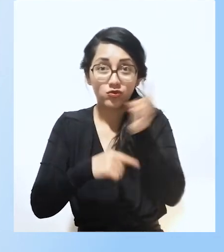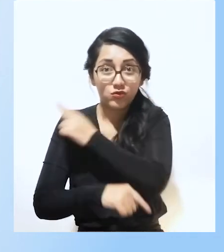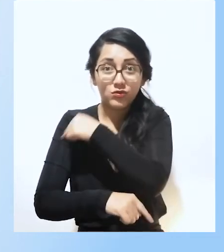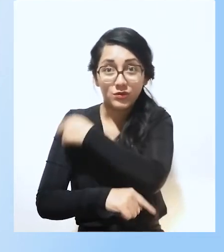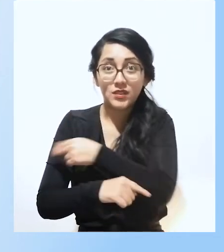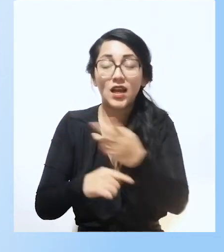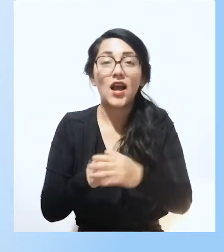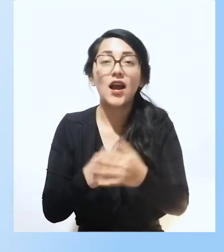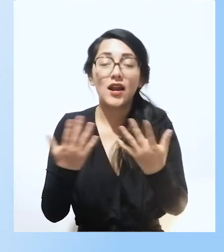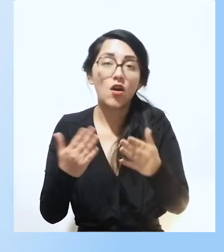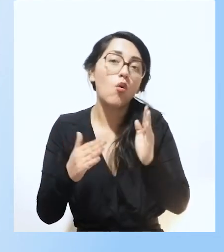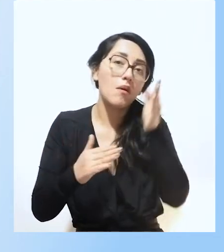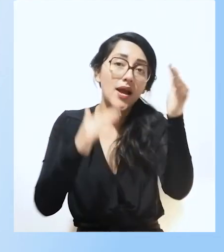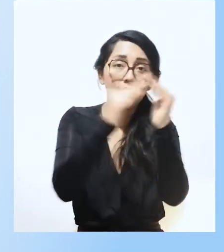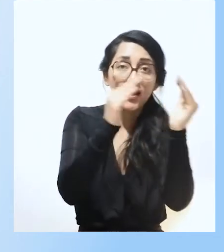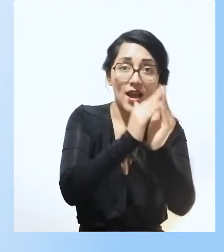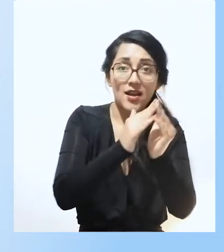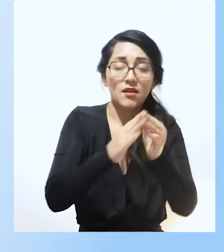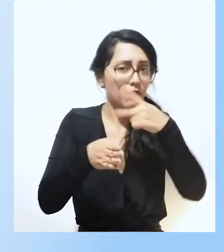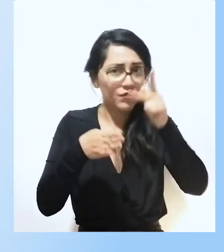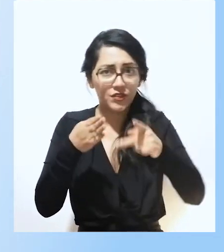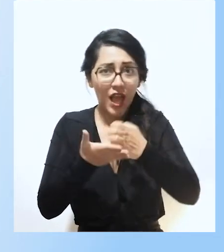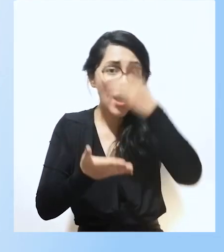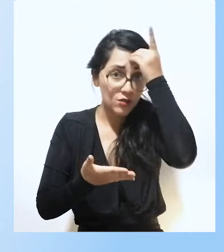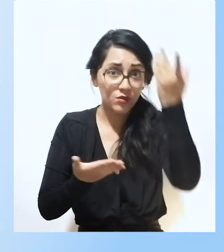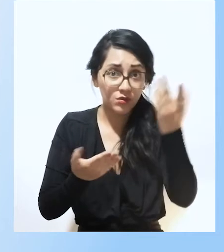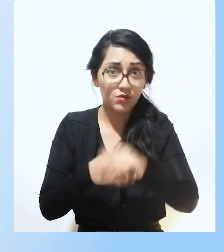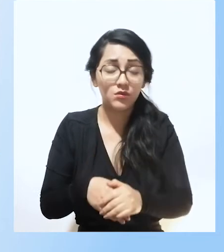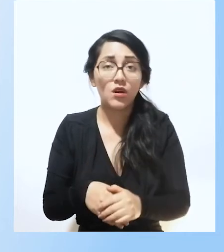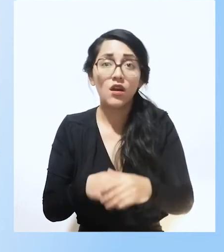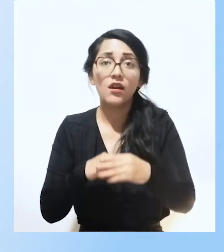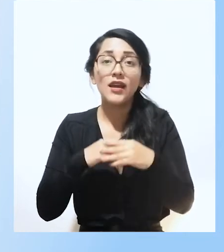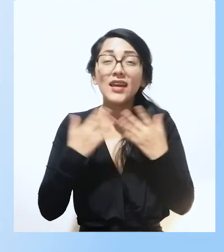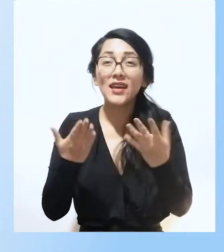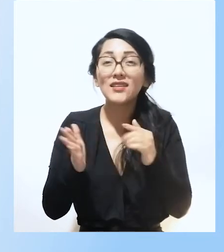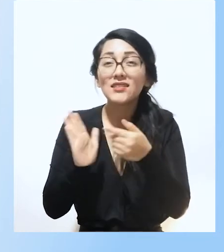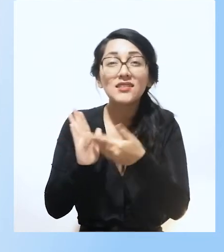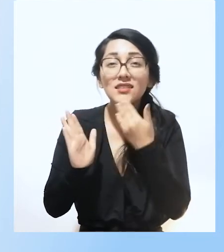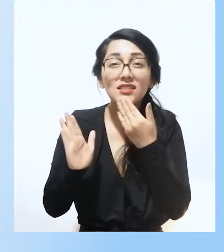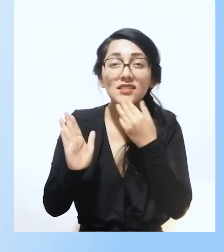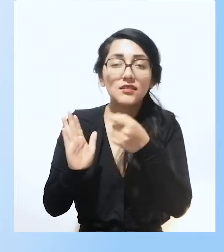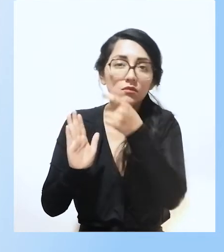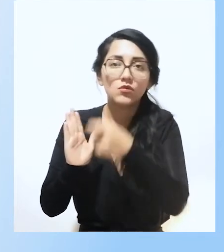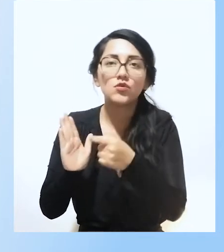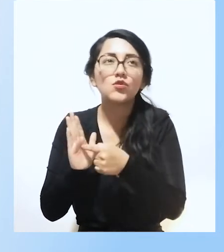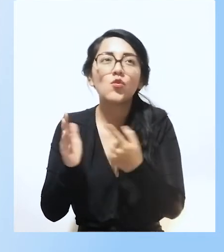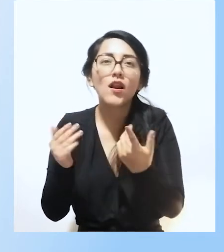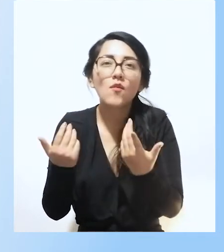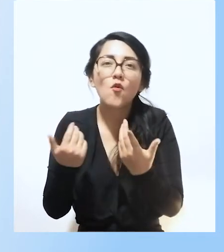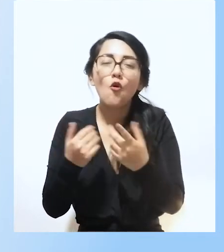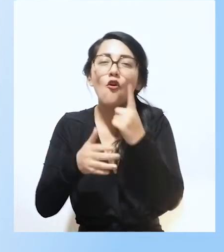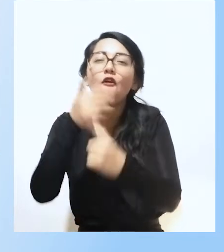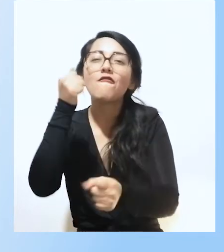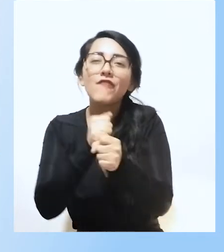de domiciliaria, el profesional de la educación, el pedagogo, es esa figura familiar, cercana para